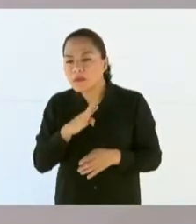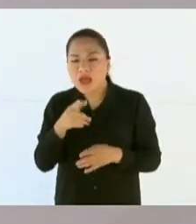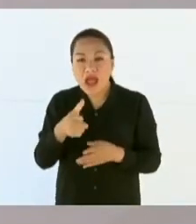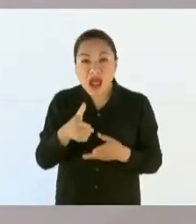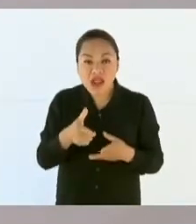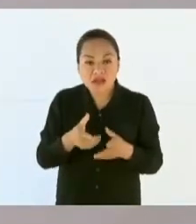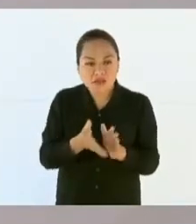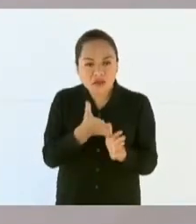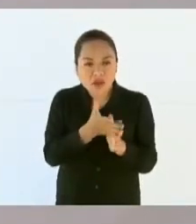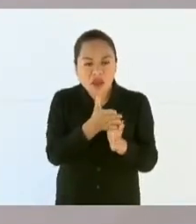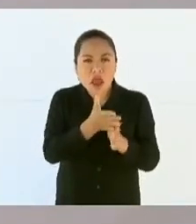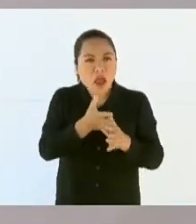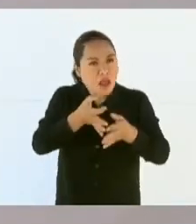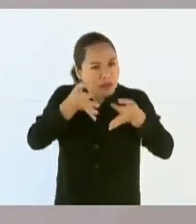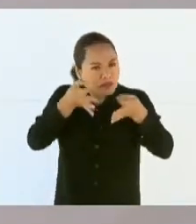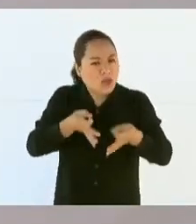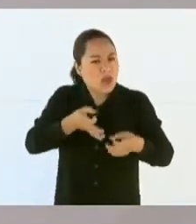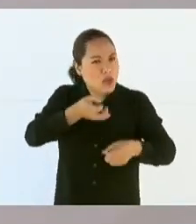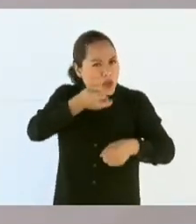con